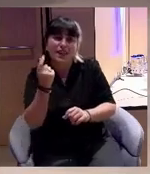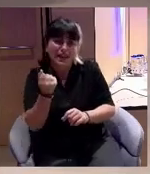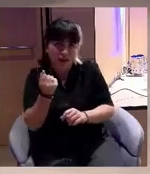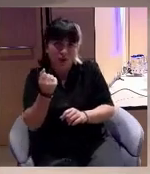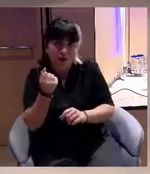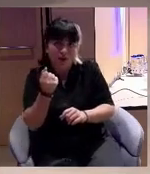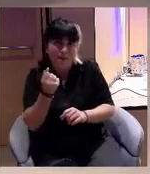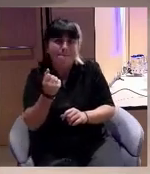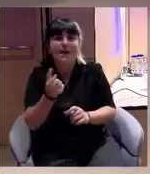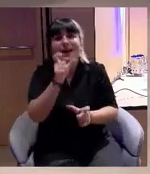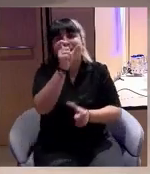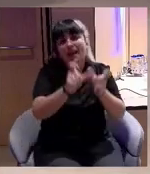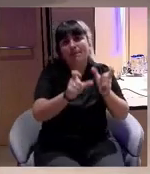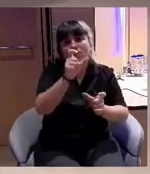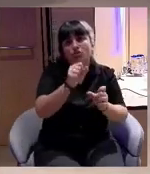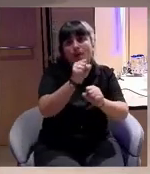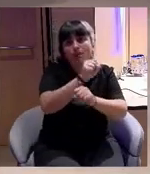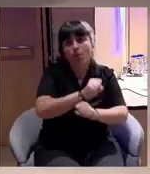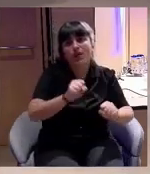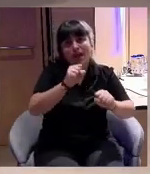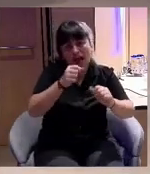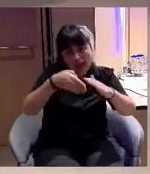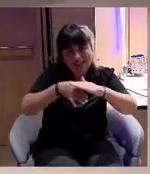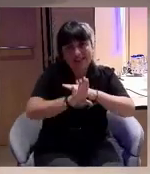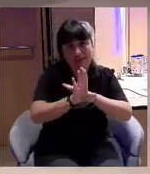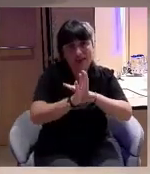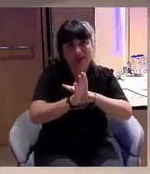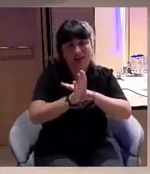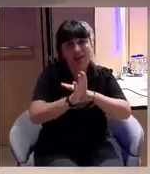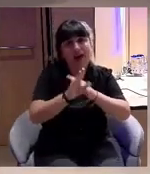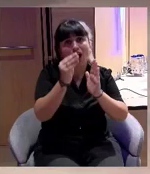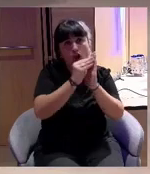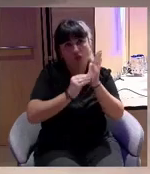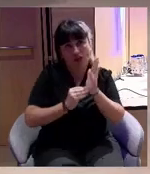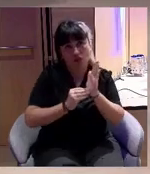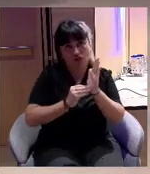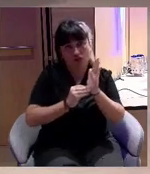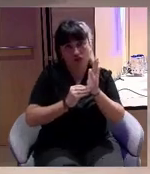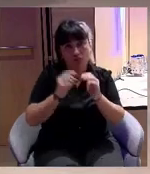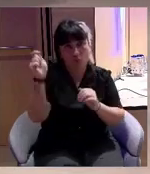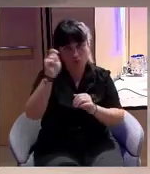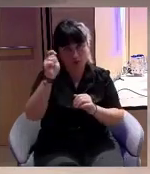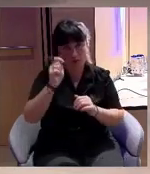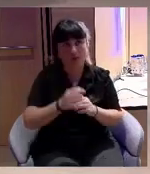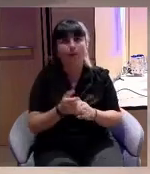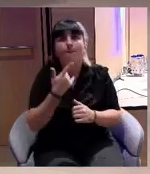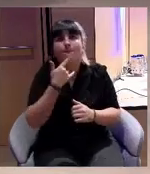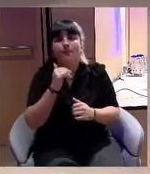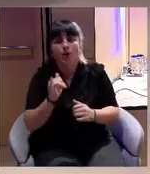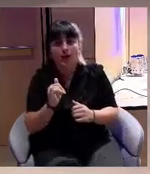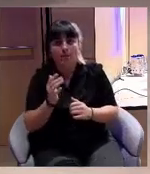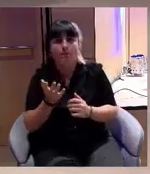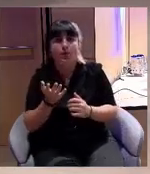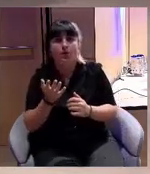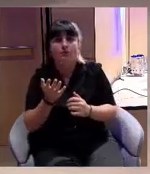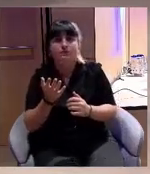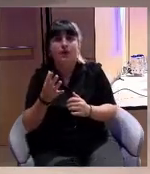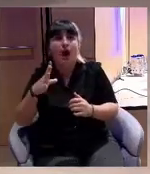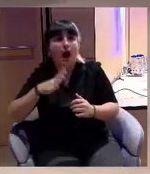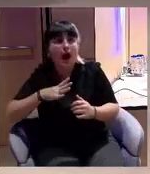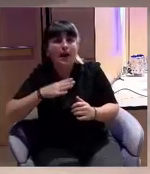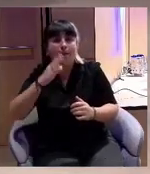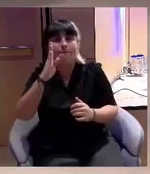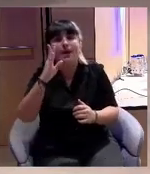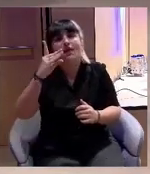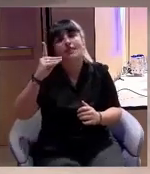públicos no Y en este en este sentido enfrentarse con un PDF cuando la